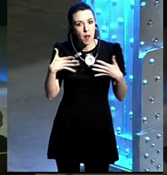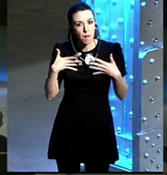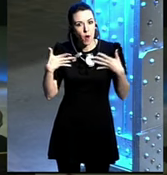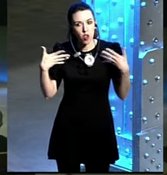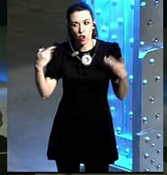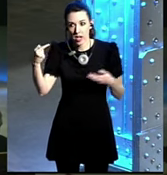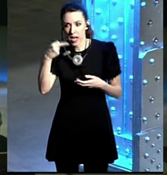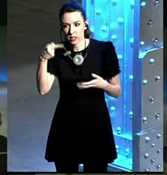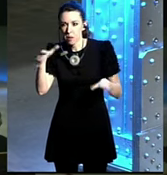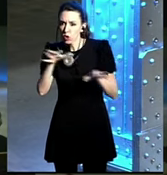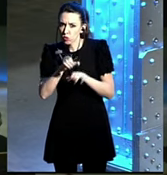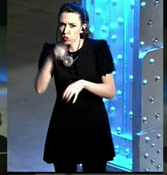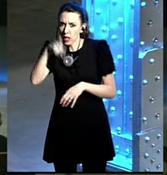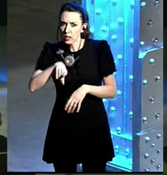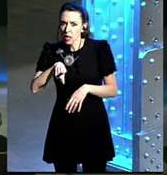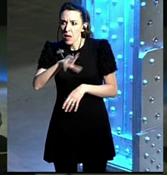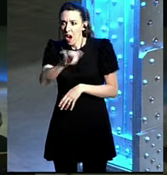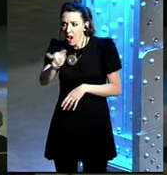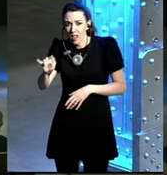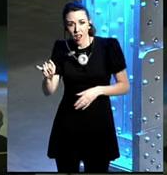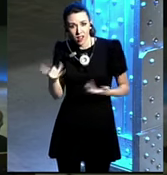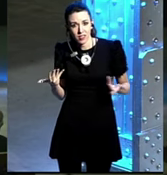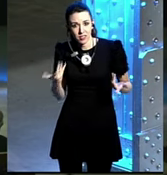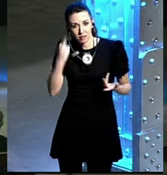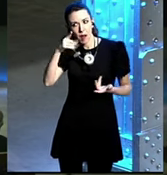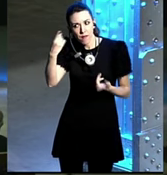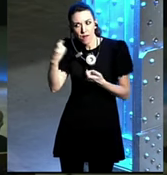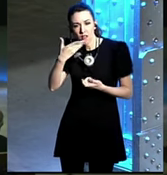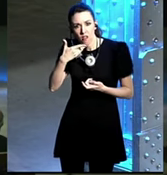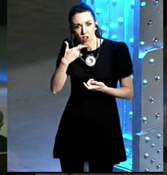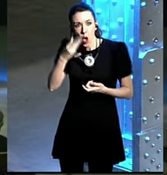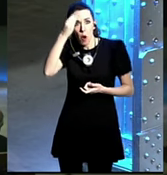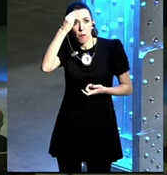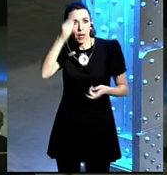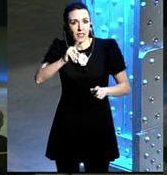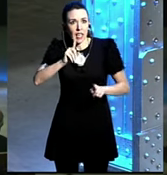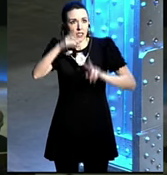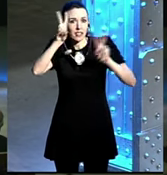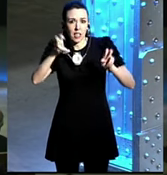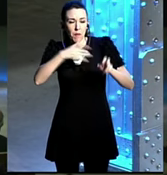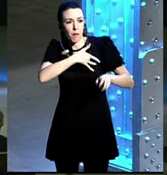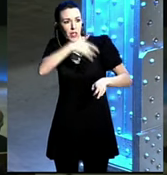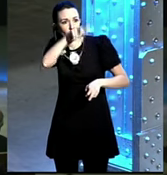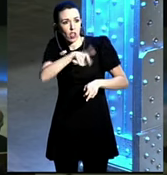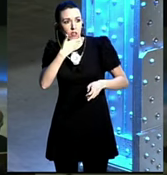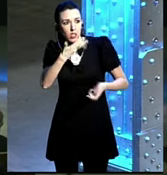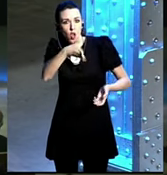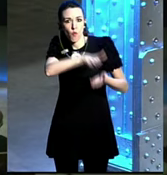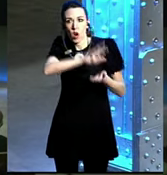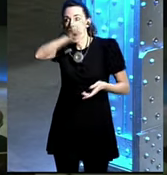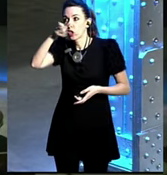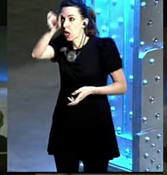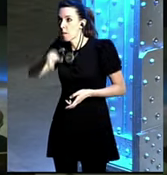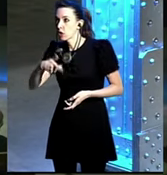emociones negativas y oscuras también disponibles. Y no piensas sobre la persona que amas, que si se muere pues conocerás